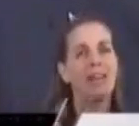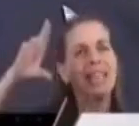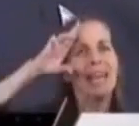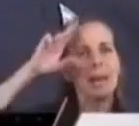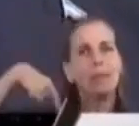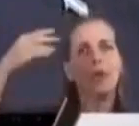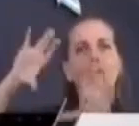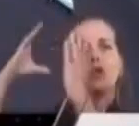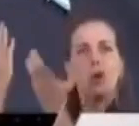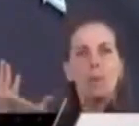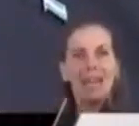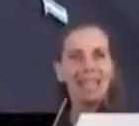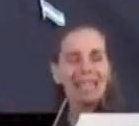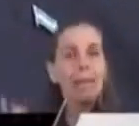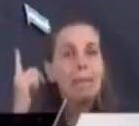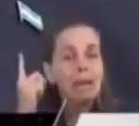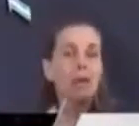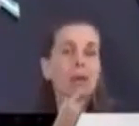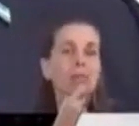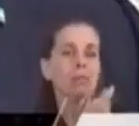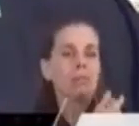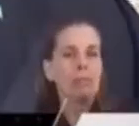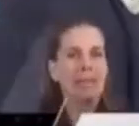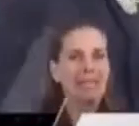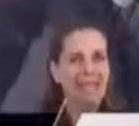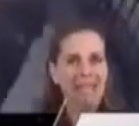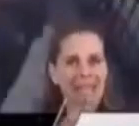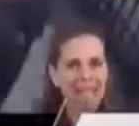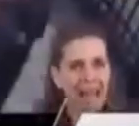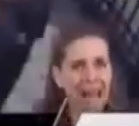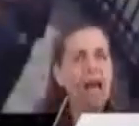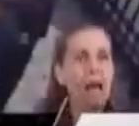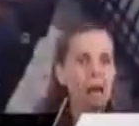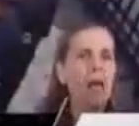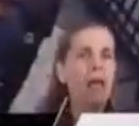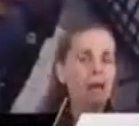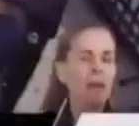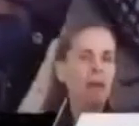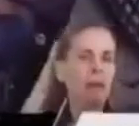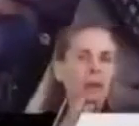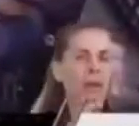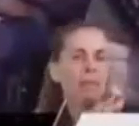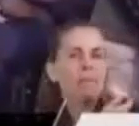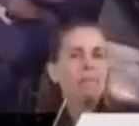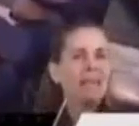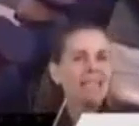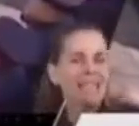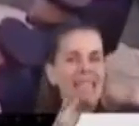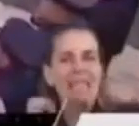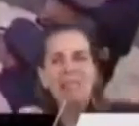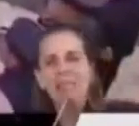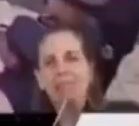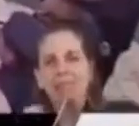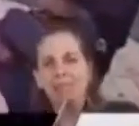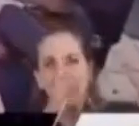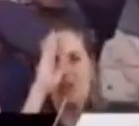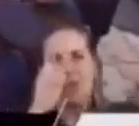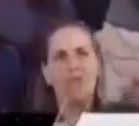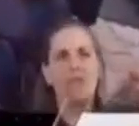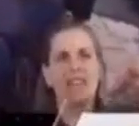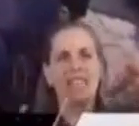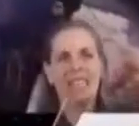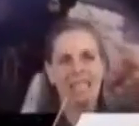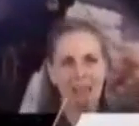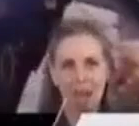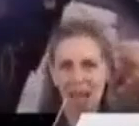dirigencia política hace hasta lo imposible para ensuciar el nombre de nuestras fuerzas armadas en los